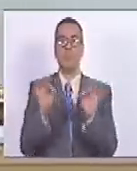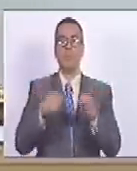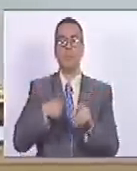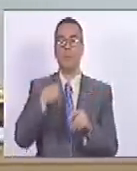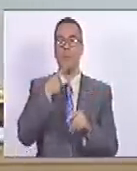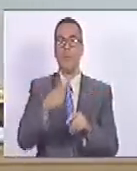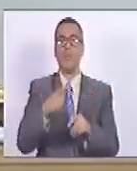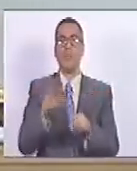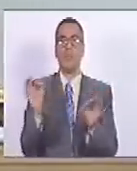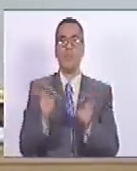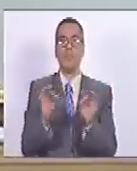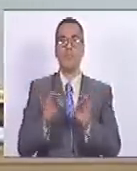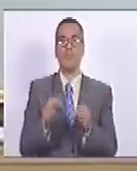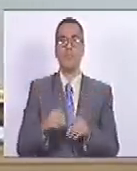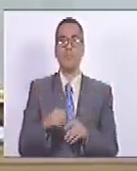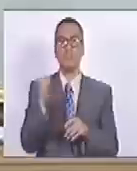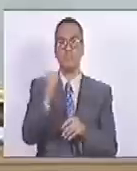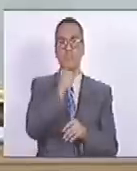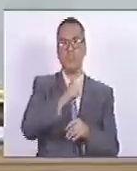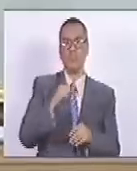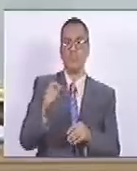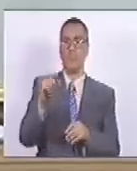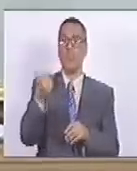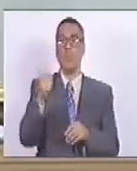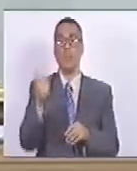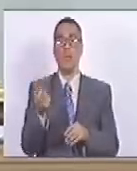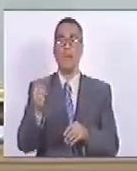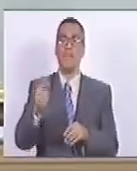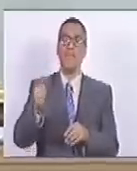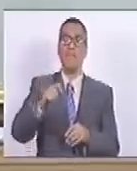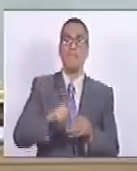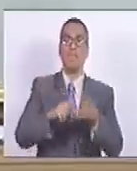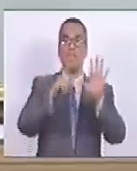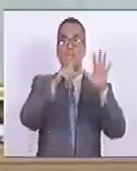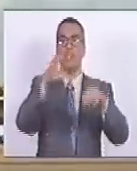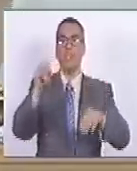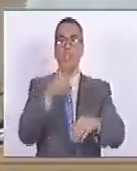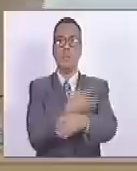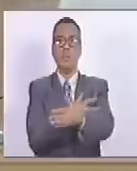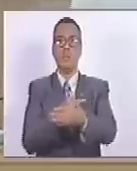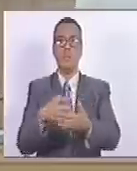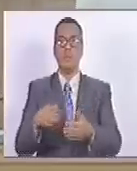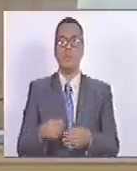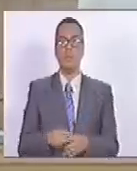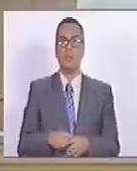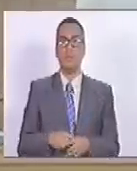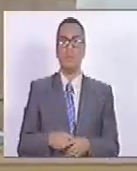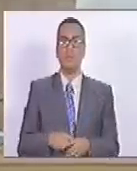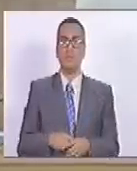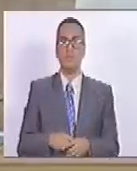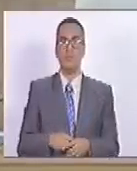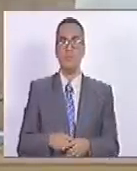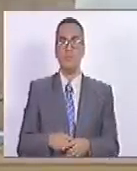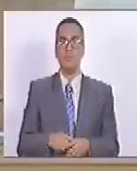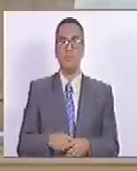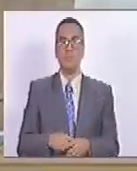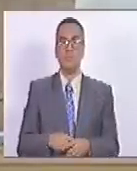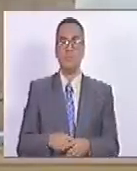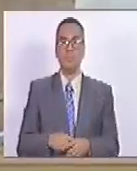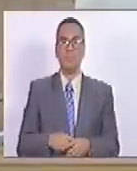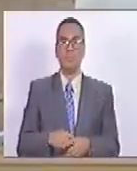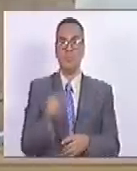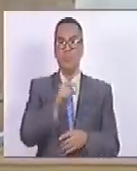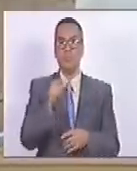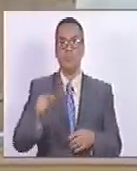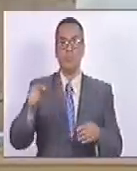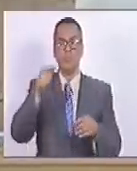nada de que hayan matado 10 veces más, 60 millones de